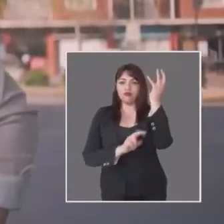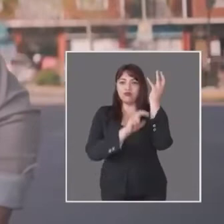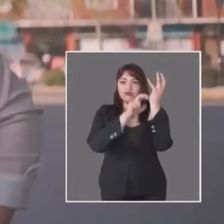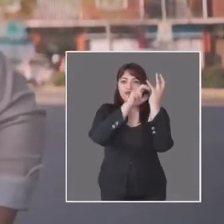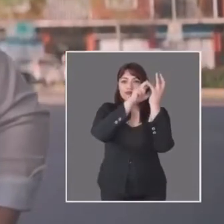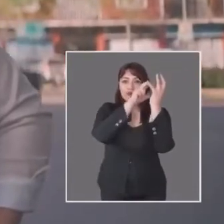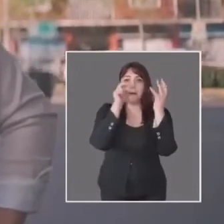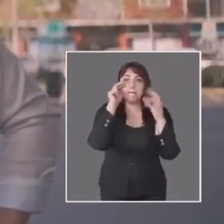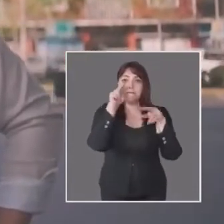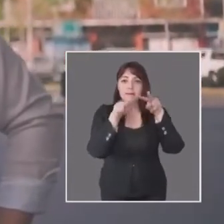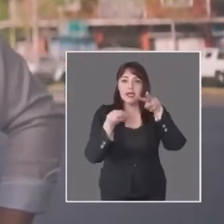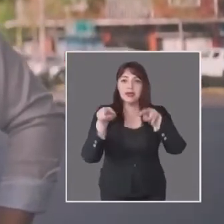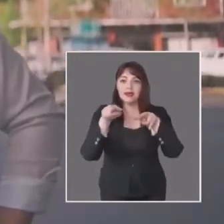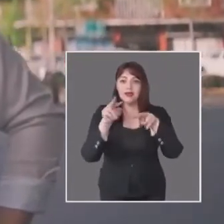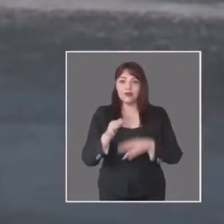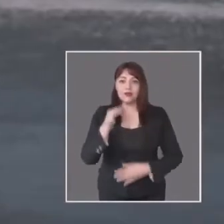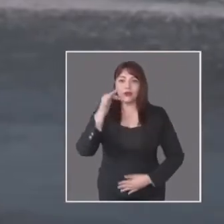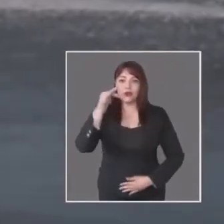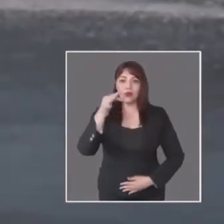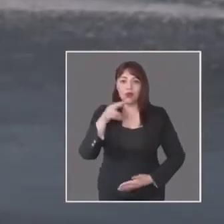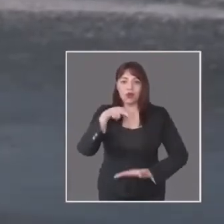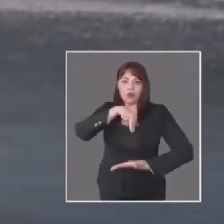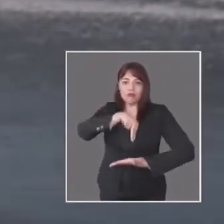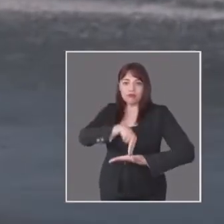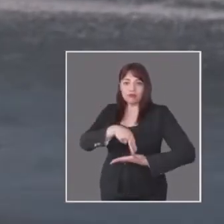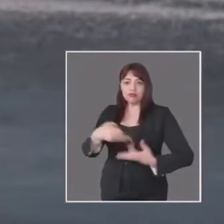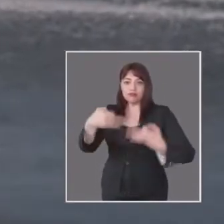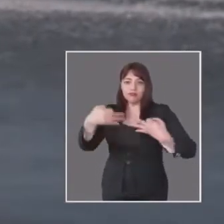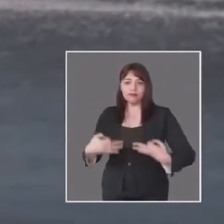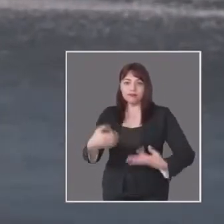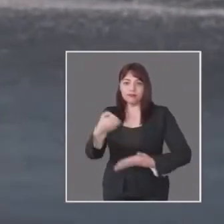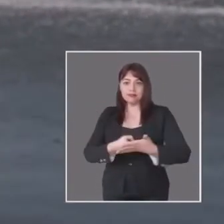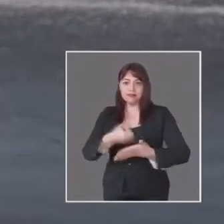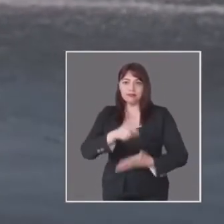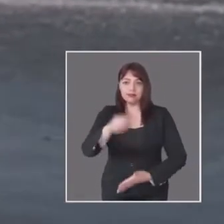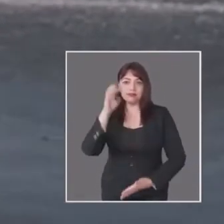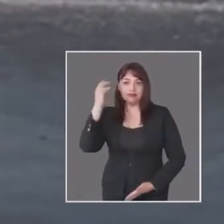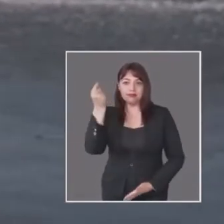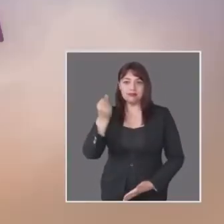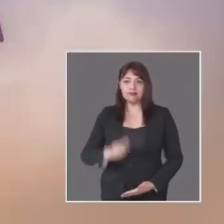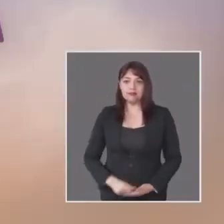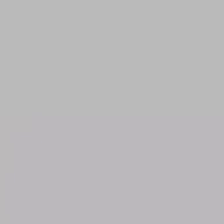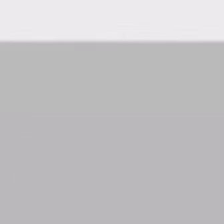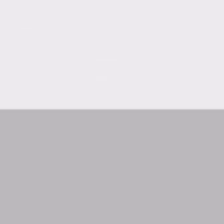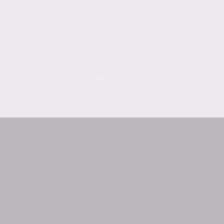Subimos al árbol para mirar al futuro. Con los pies en la tierra, luchamos